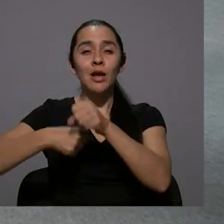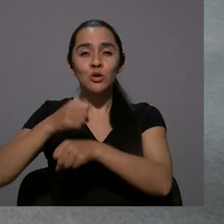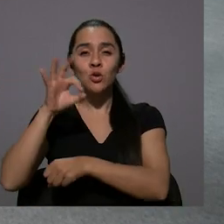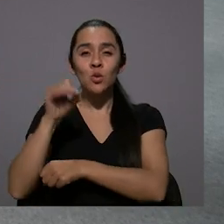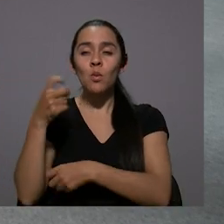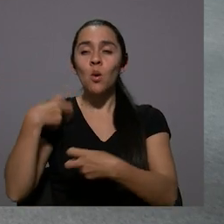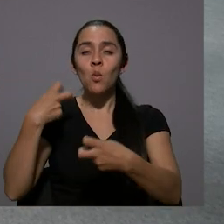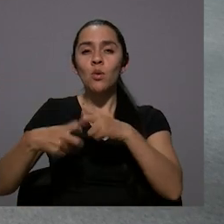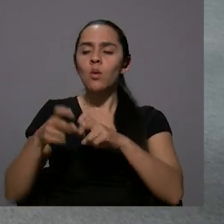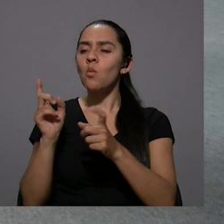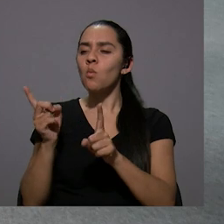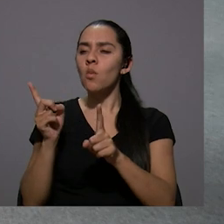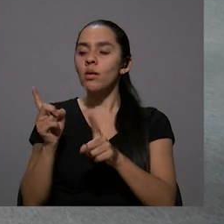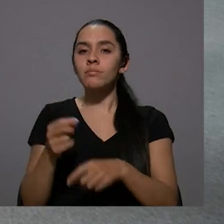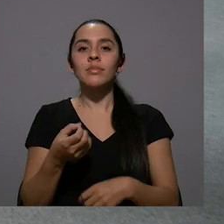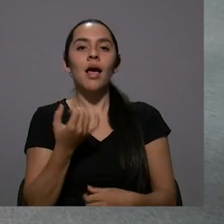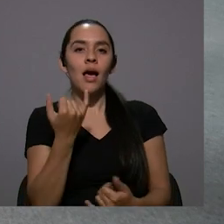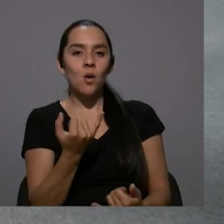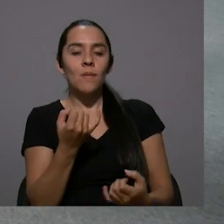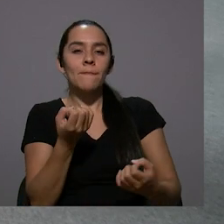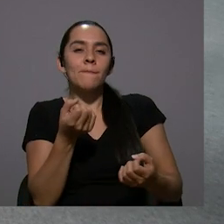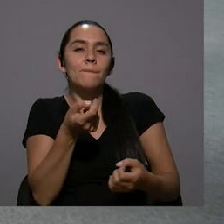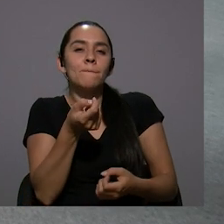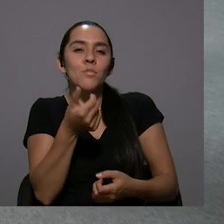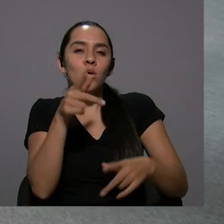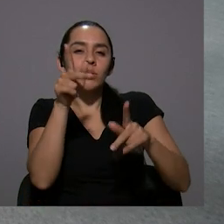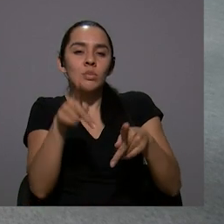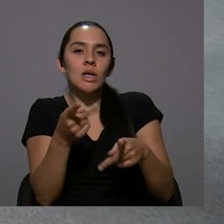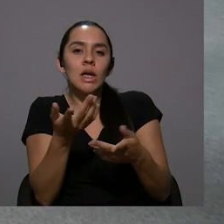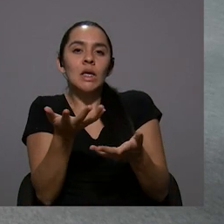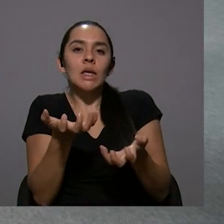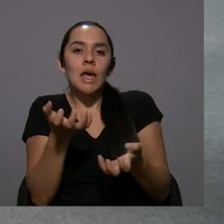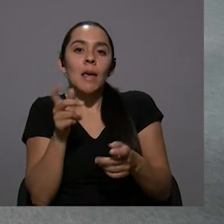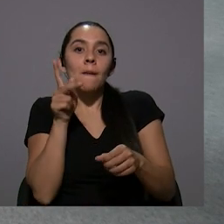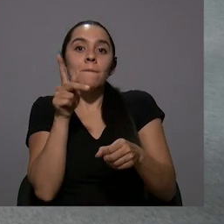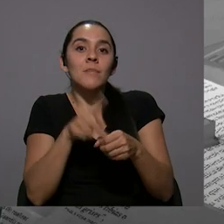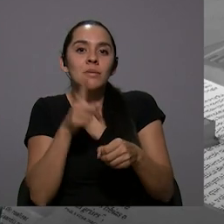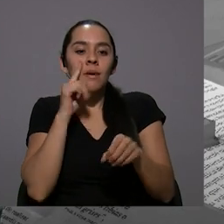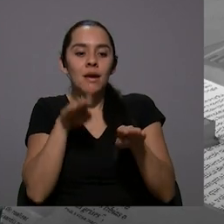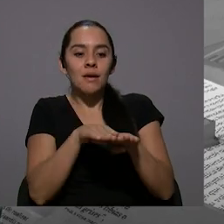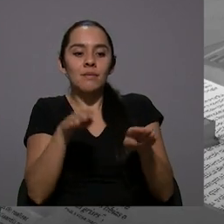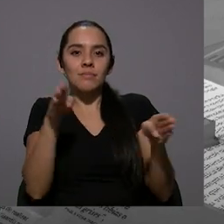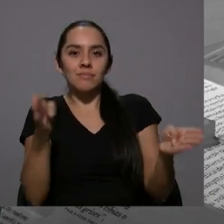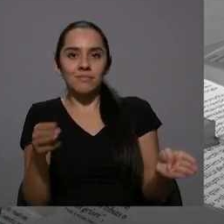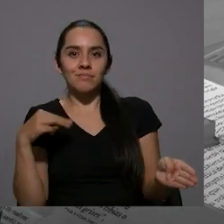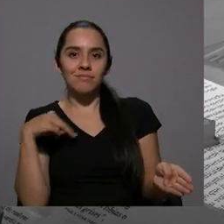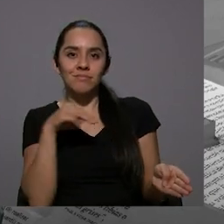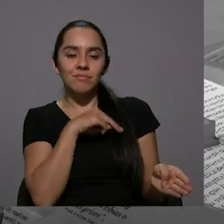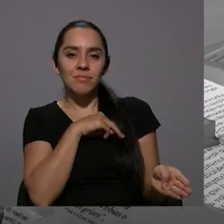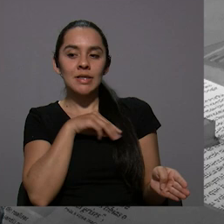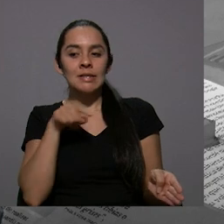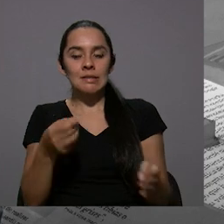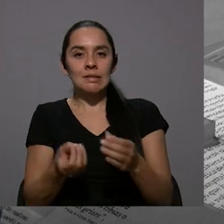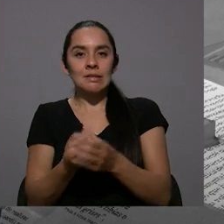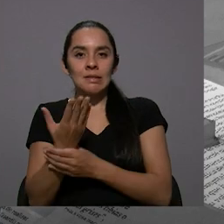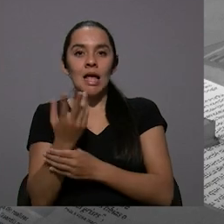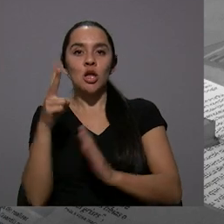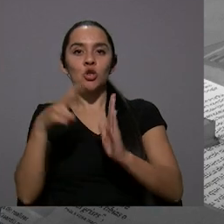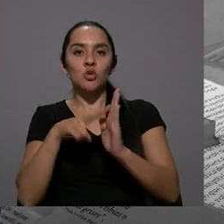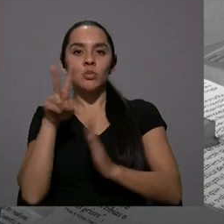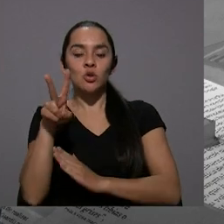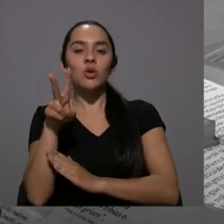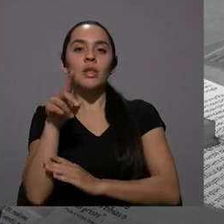90 que es que cada vez son menos las personas que quieren participar como miembros de mesa entonces tuvimos que en el 2002 crear la figura del